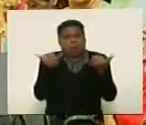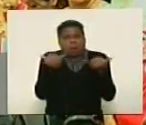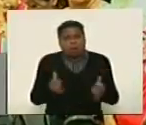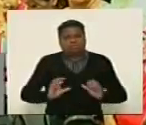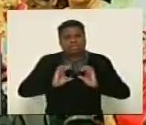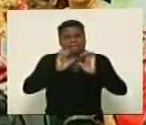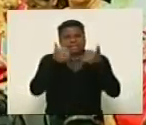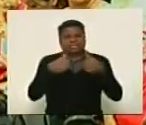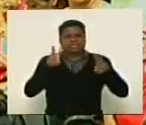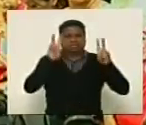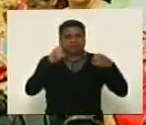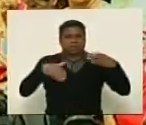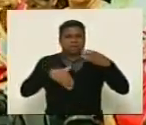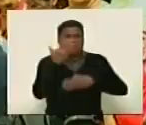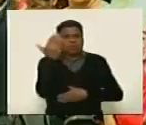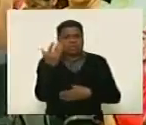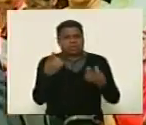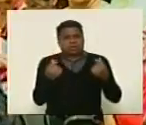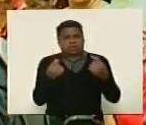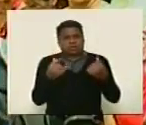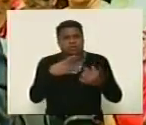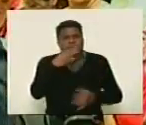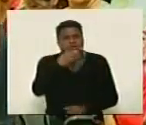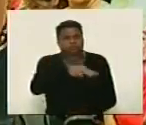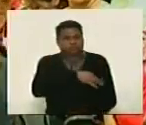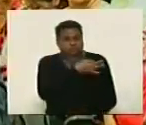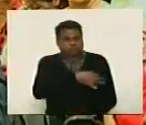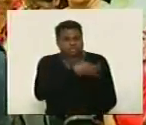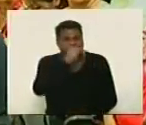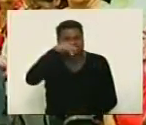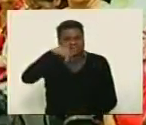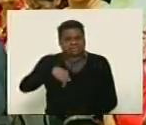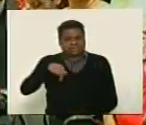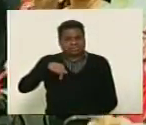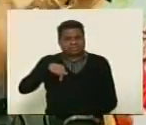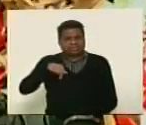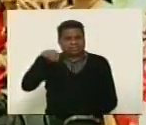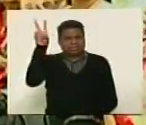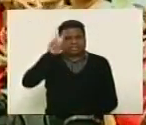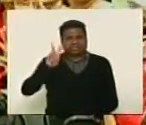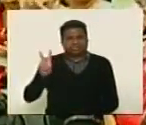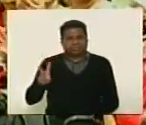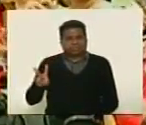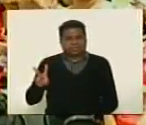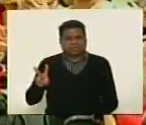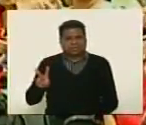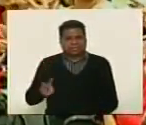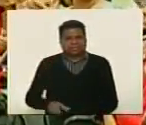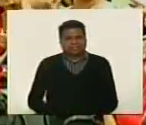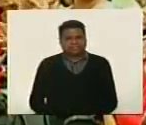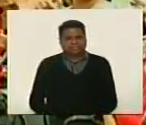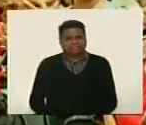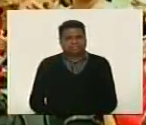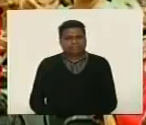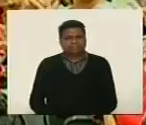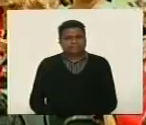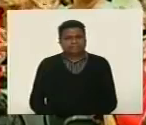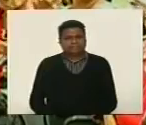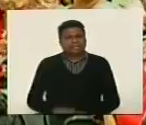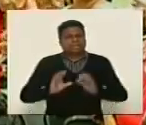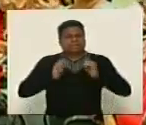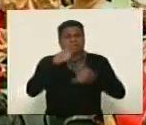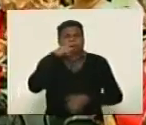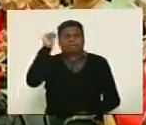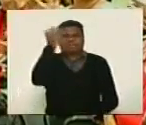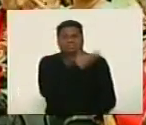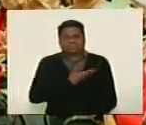nace el nuevo modelo económico socialista de la República Bolivariana de Venezuela, de manos de nuestro presidente